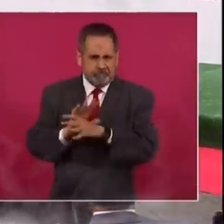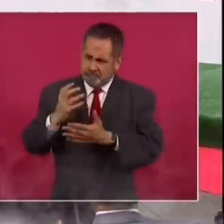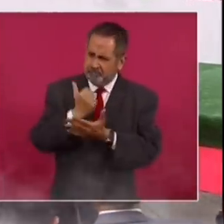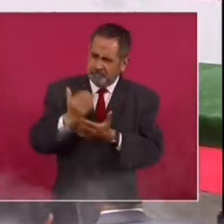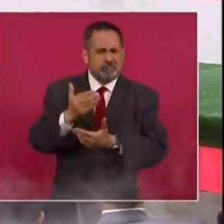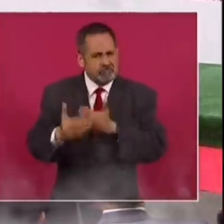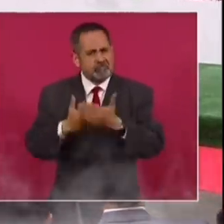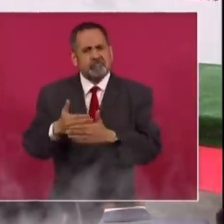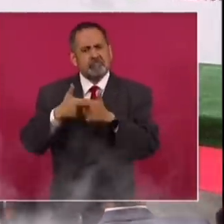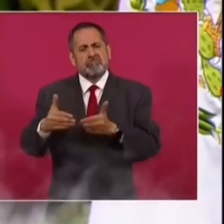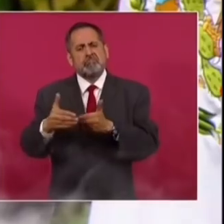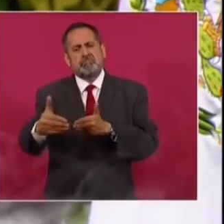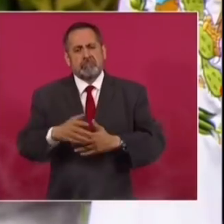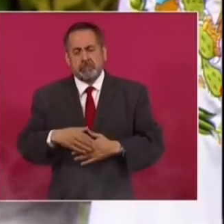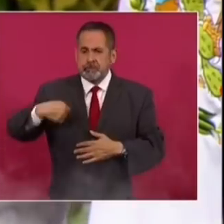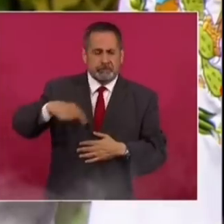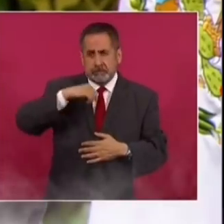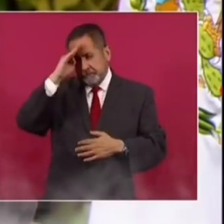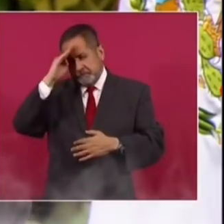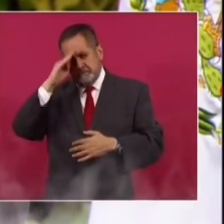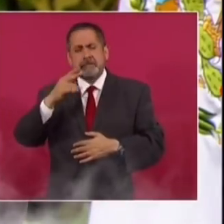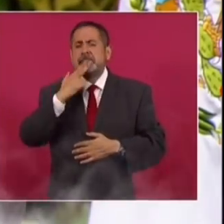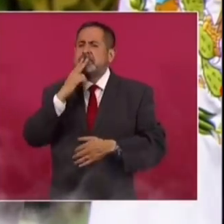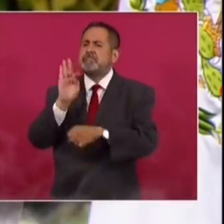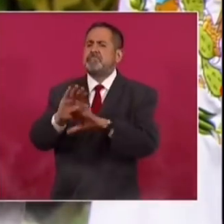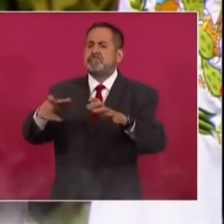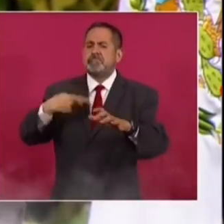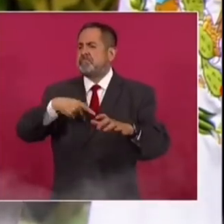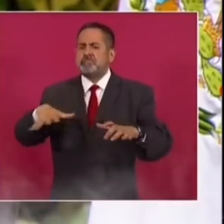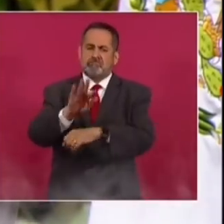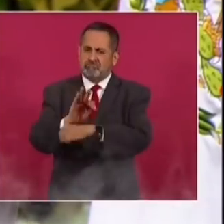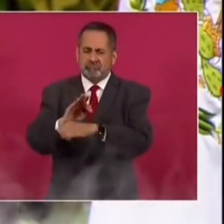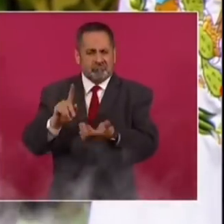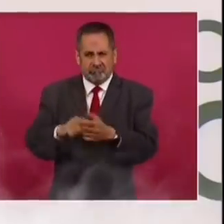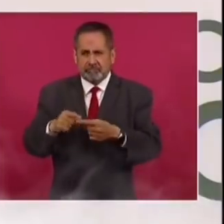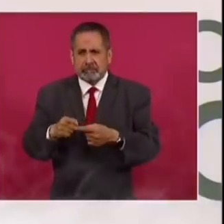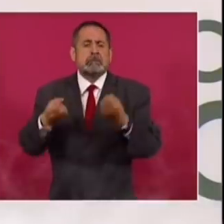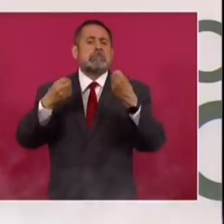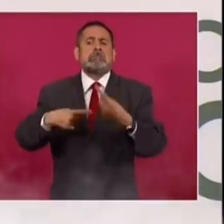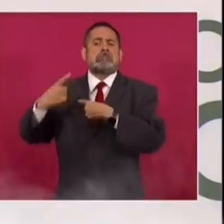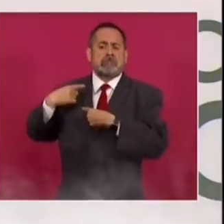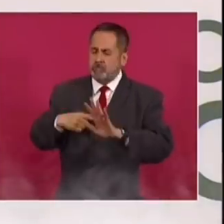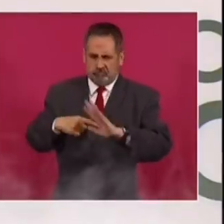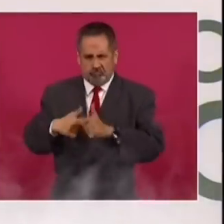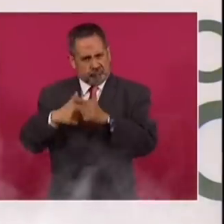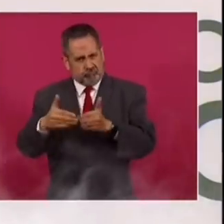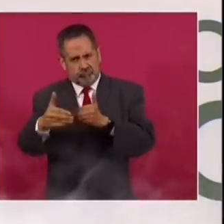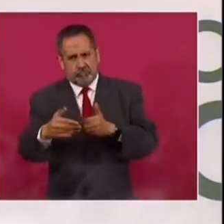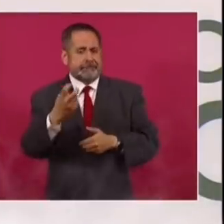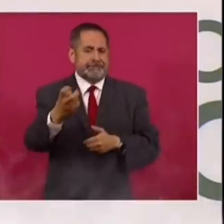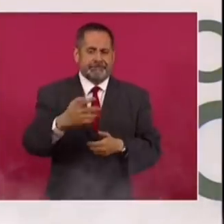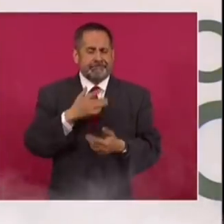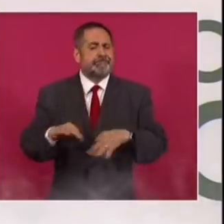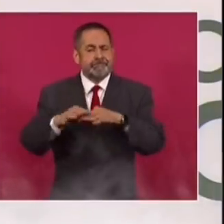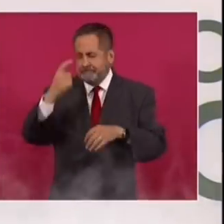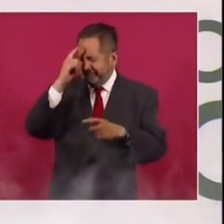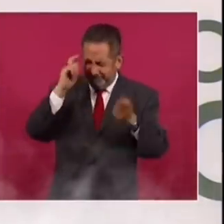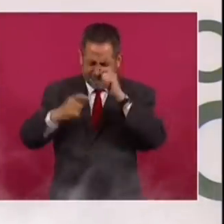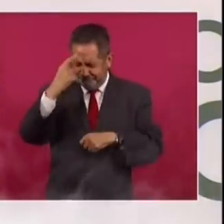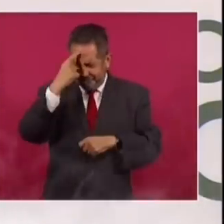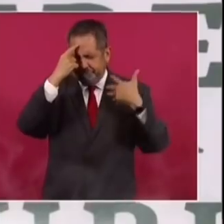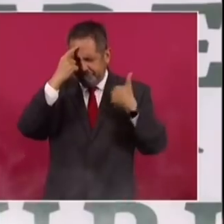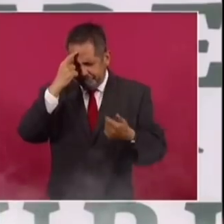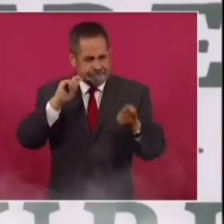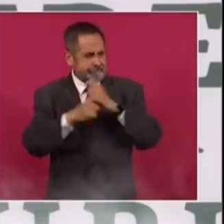para que todo lo que logremos en beneficio del pueblo no tenga marcha atrás y la mejor garantía mejor seguro es el cambio de